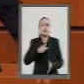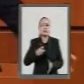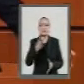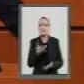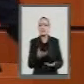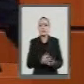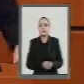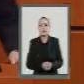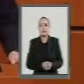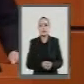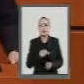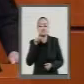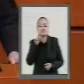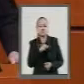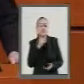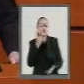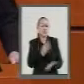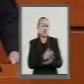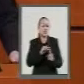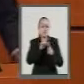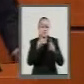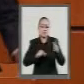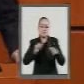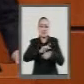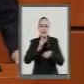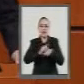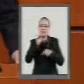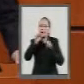se está dedicando a hacer giras por todo el país,